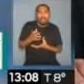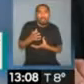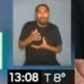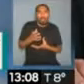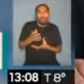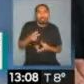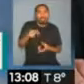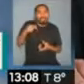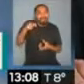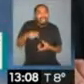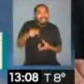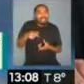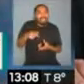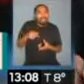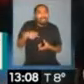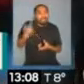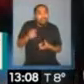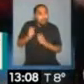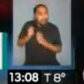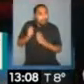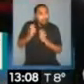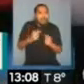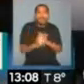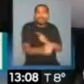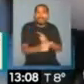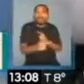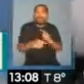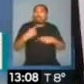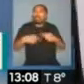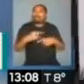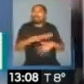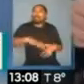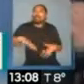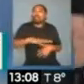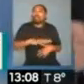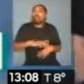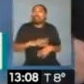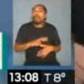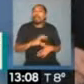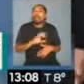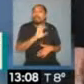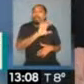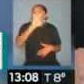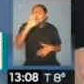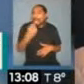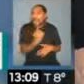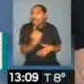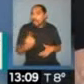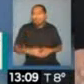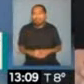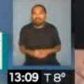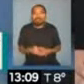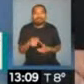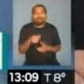van precisamente al desarrollo de los pueblos, y ahí está ese circuito económico